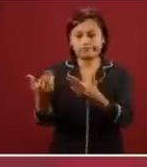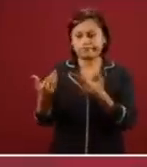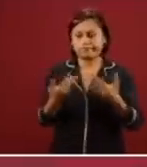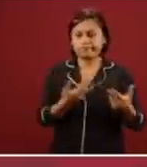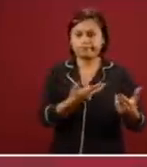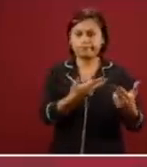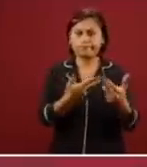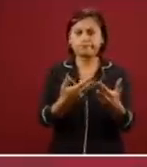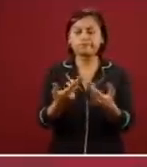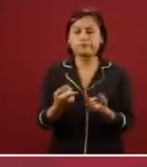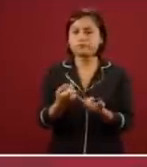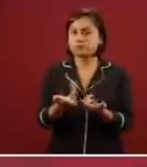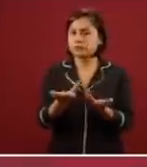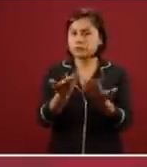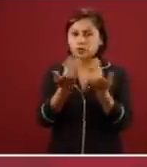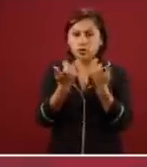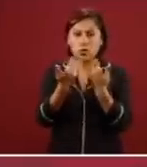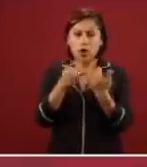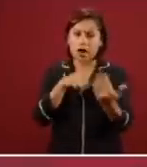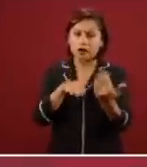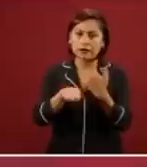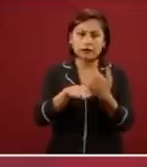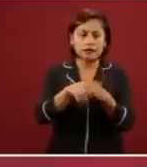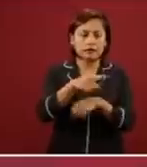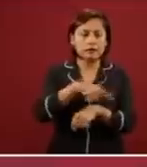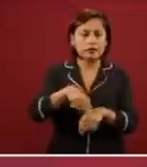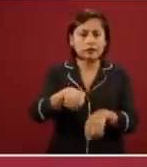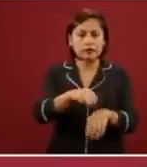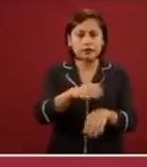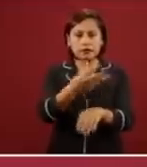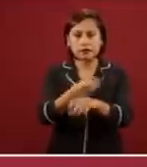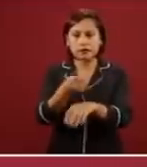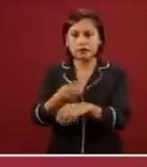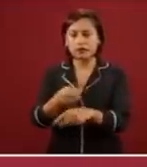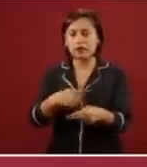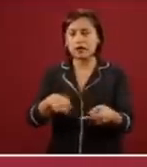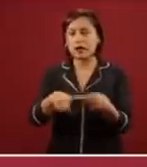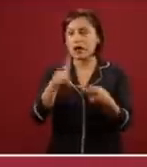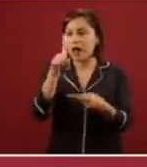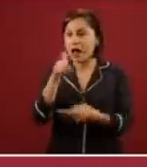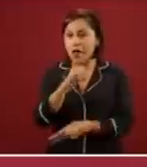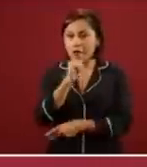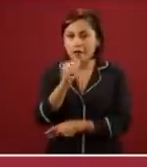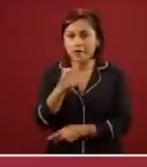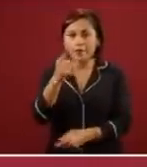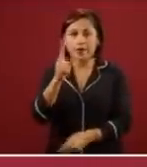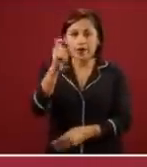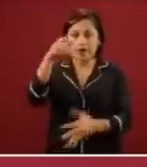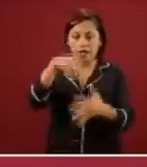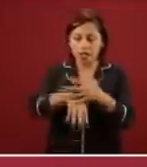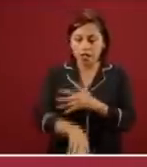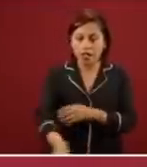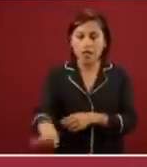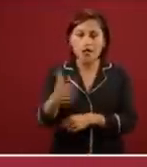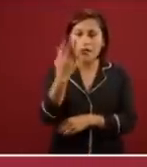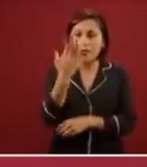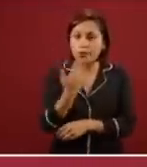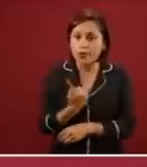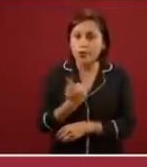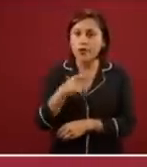sin pavimento, sin agua, sin drenaje, sin espacios públicos.